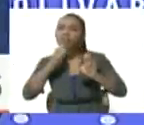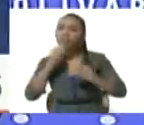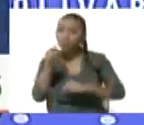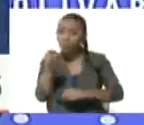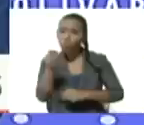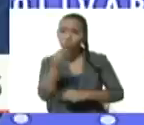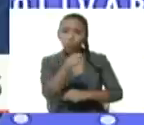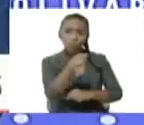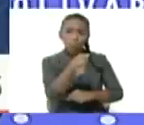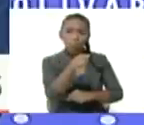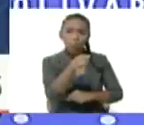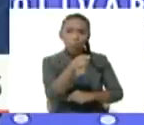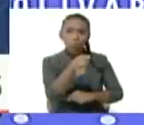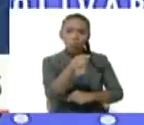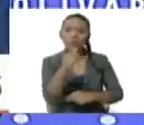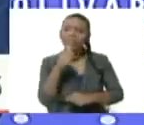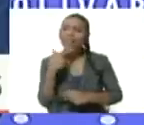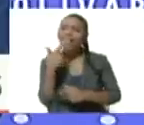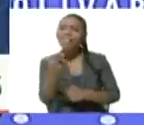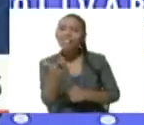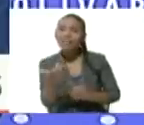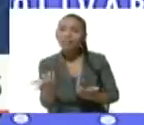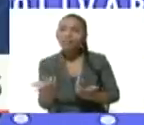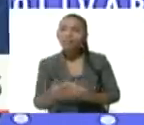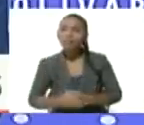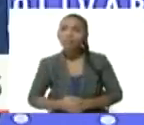¿Tú? ¿Qué dicen?